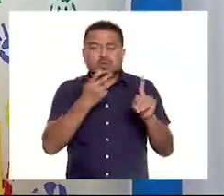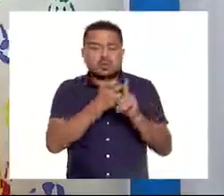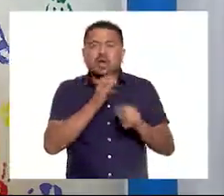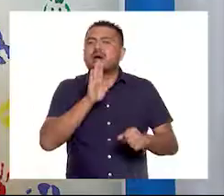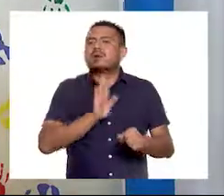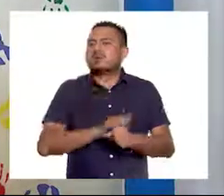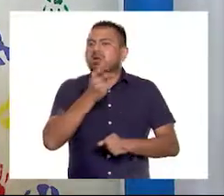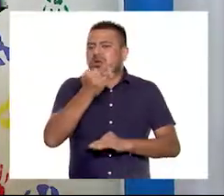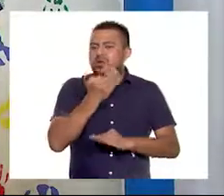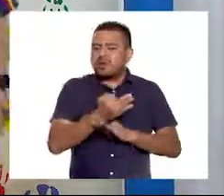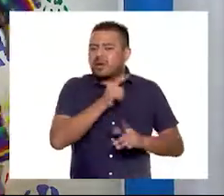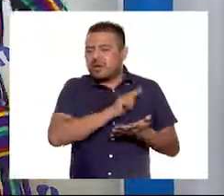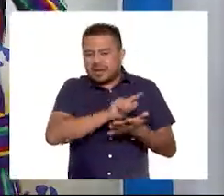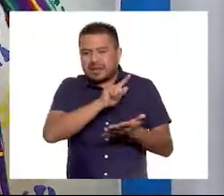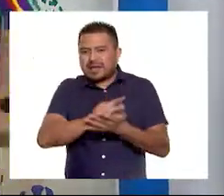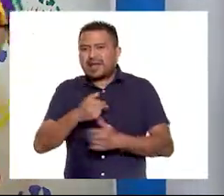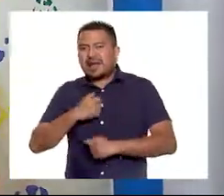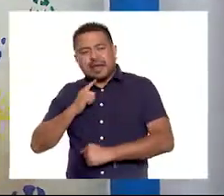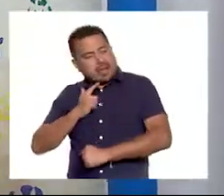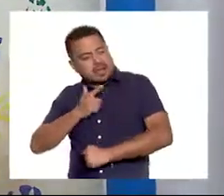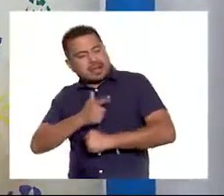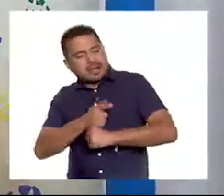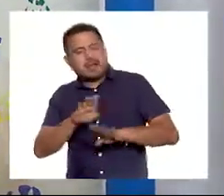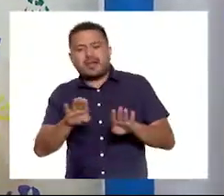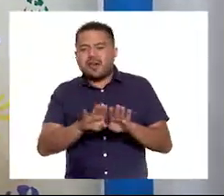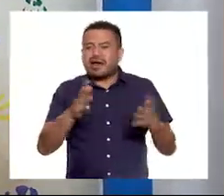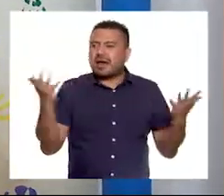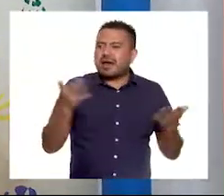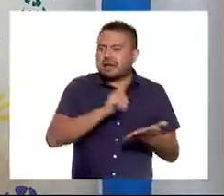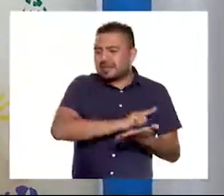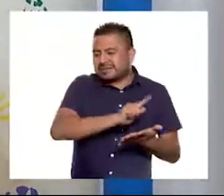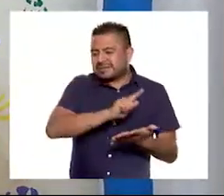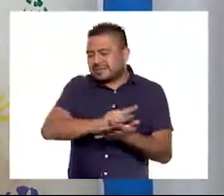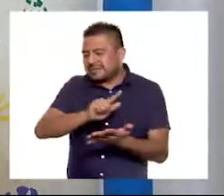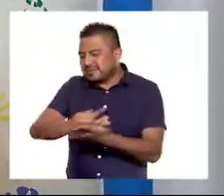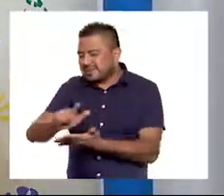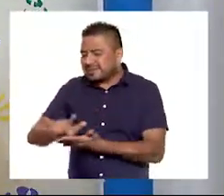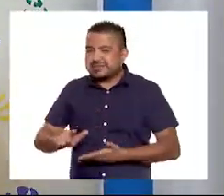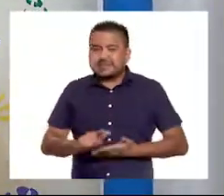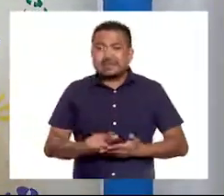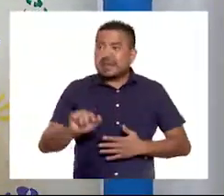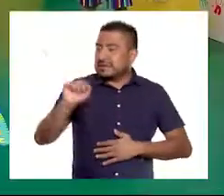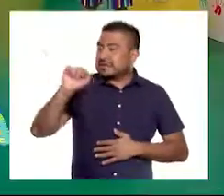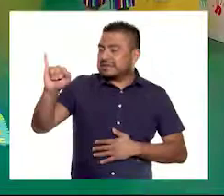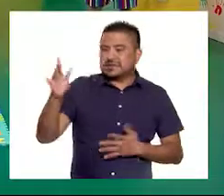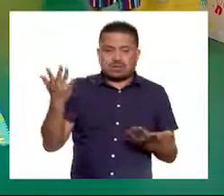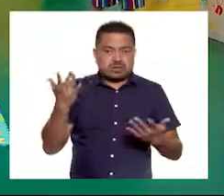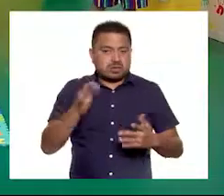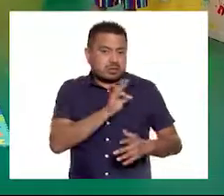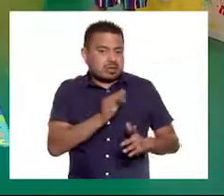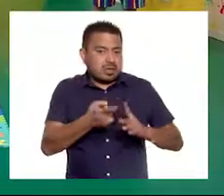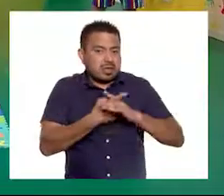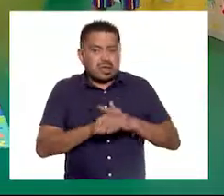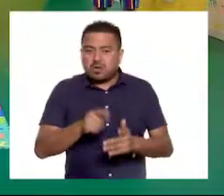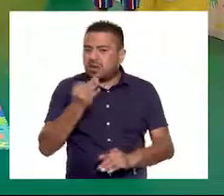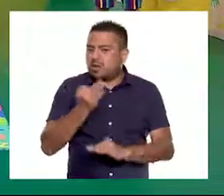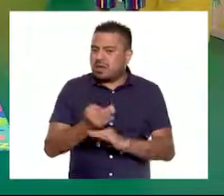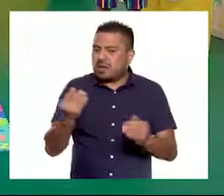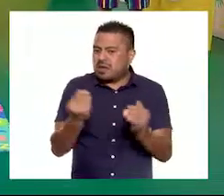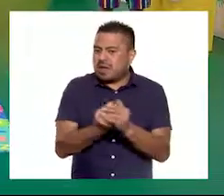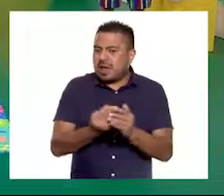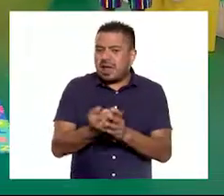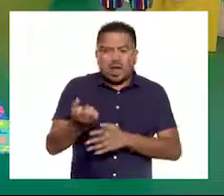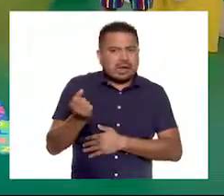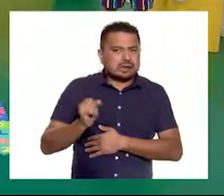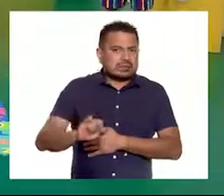por eso estabas ordenando desde allá, te vi. ¿Cómo estabas haciendo el aseo de aquí? Muy claro, bien. Claro, es que no podíamos empezar la sesión en esas